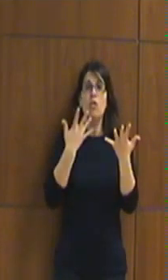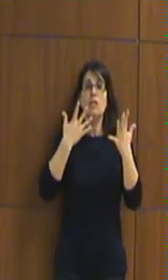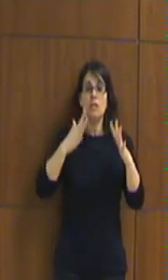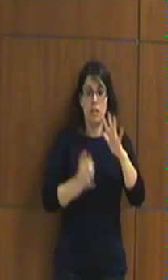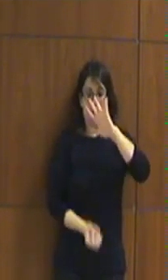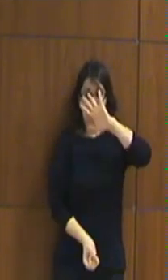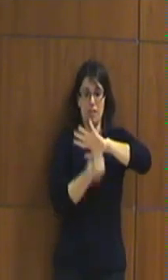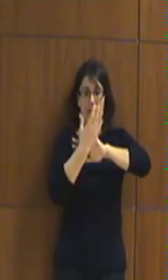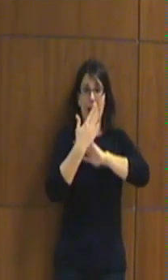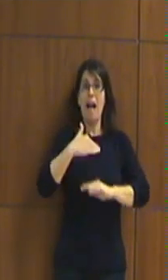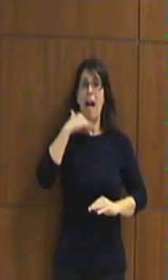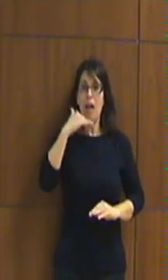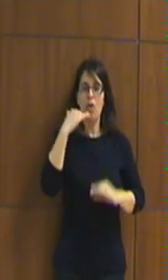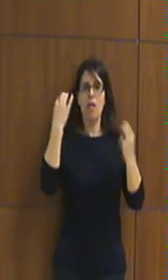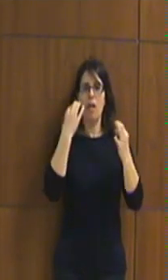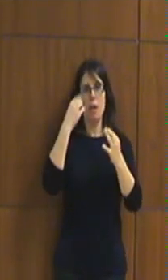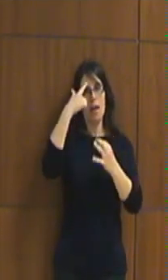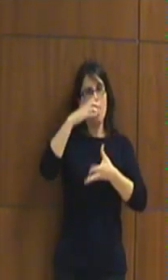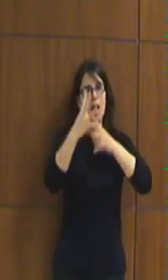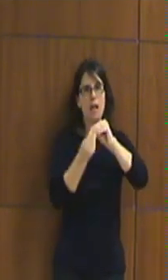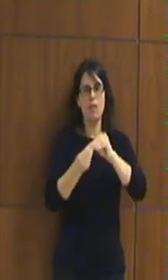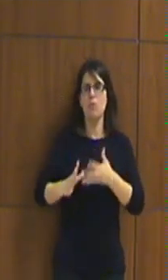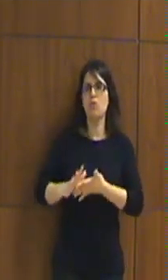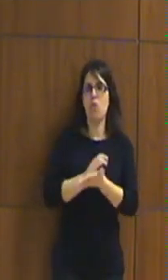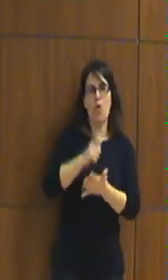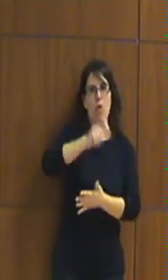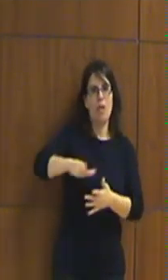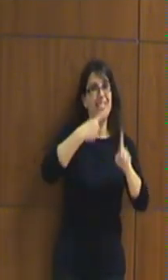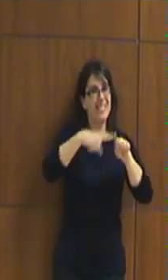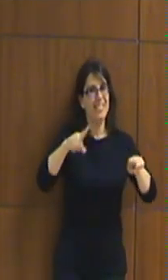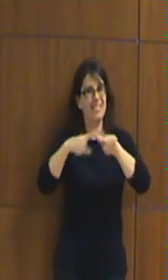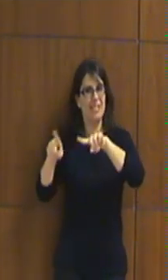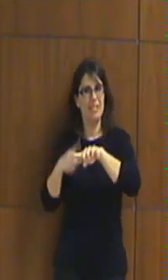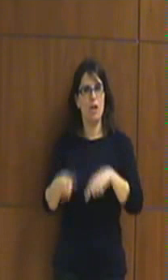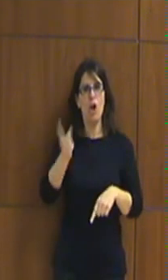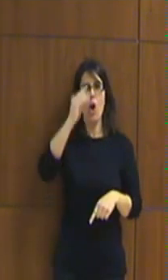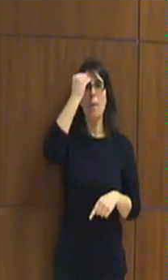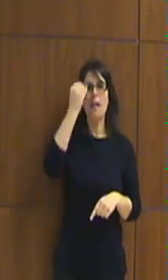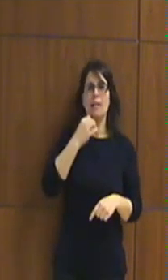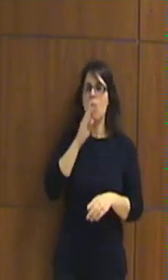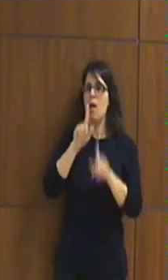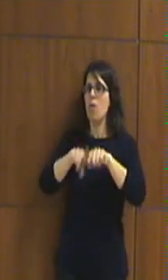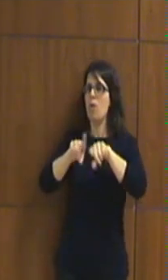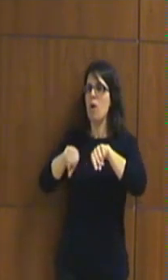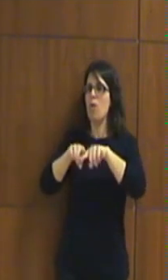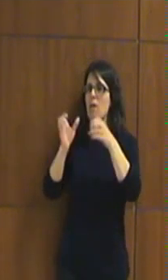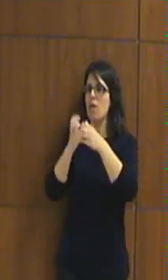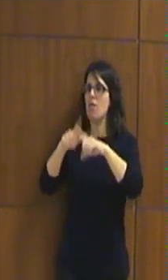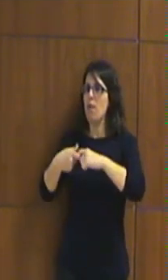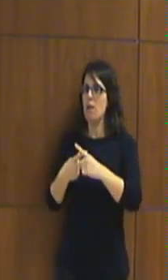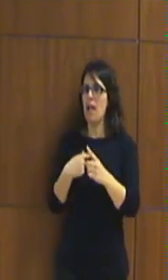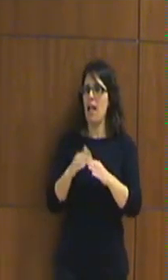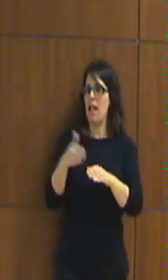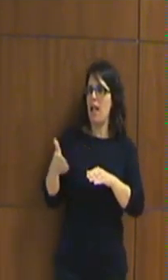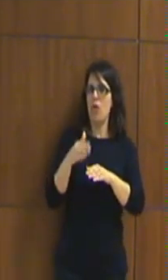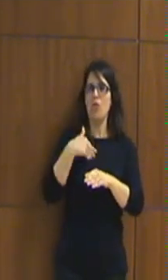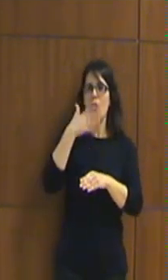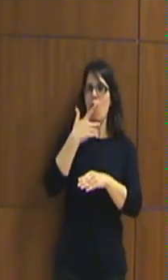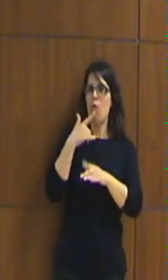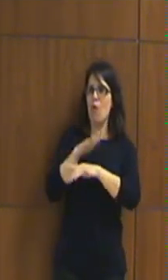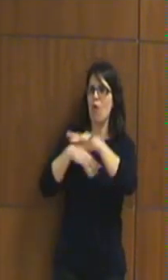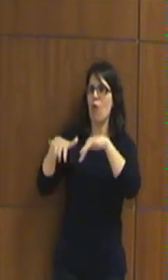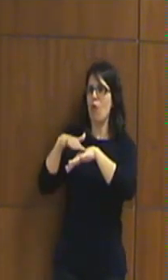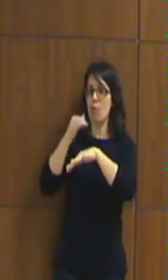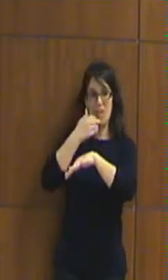que hacerlas para muchas personas distintas, ¿no? No pensando solamente en un grupo habitual, el de la familia, el de la tribu, el del clan, el de que conoces, no, es que somos más,